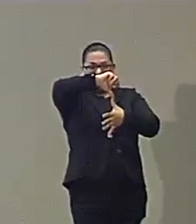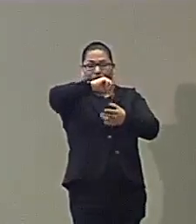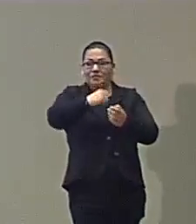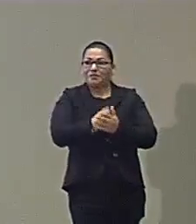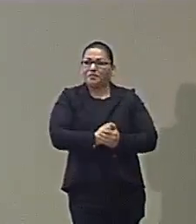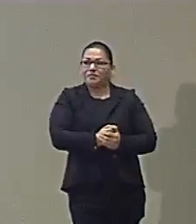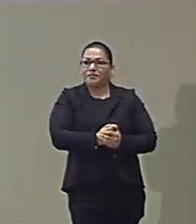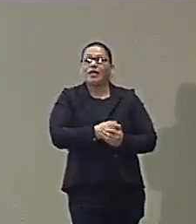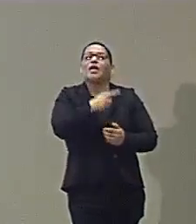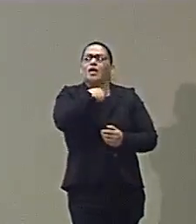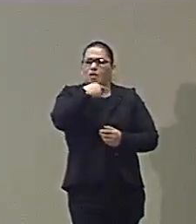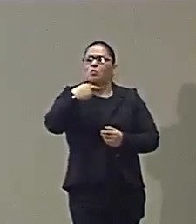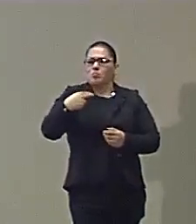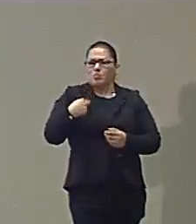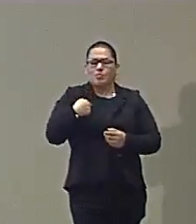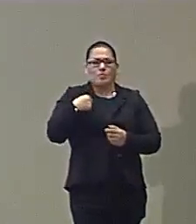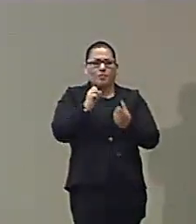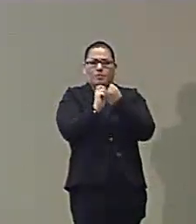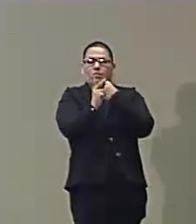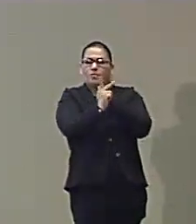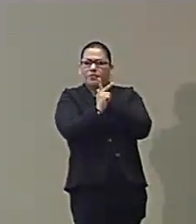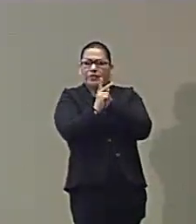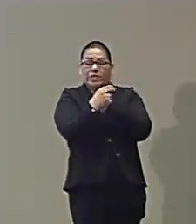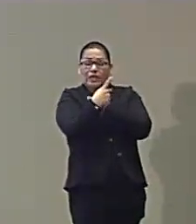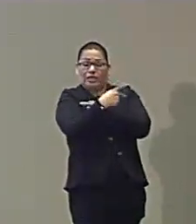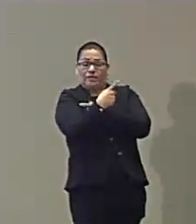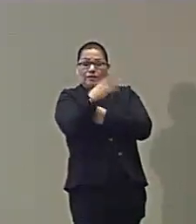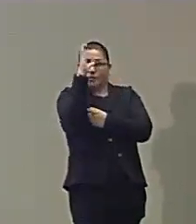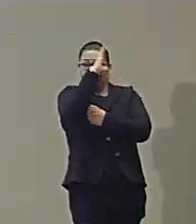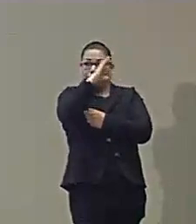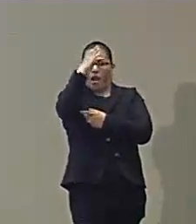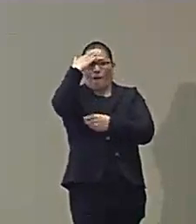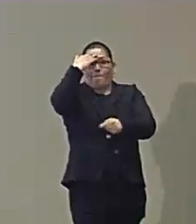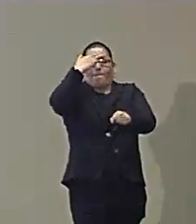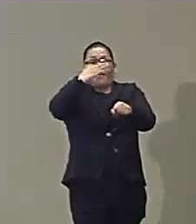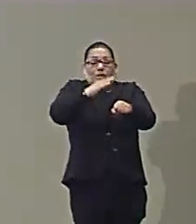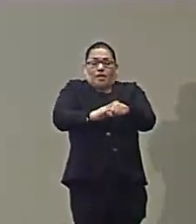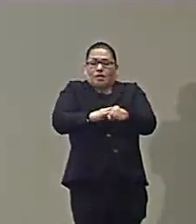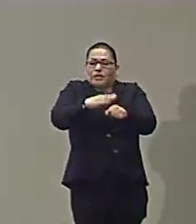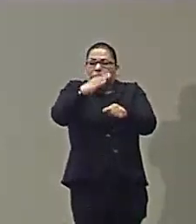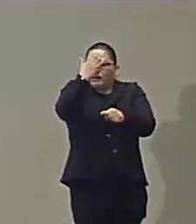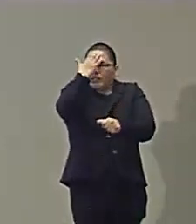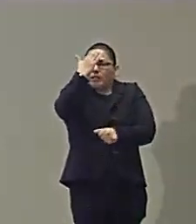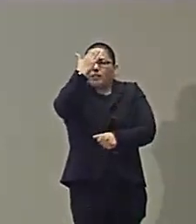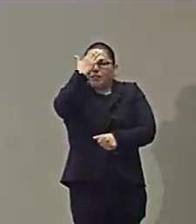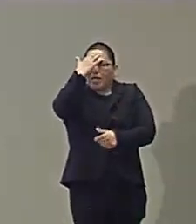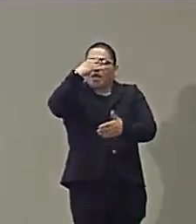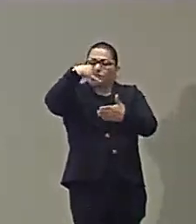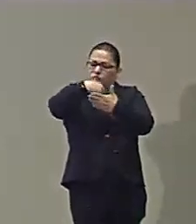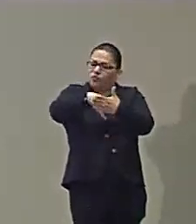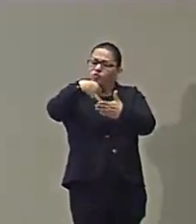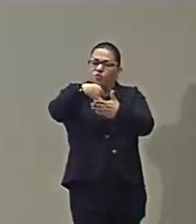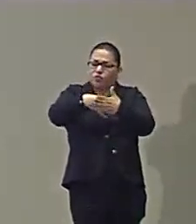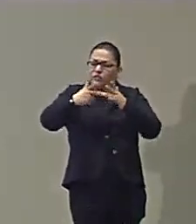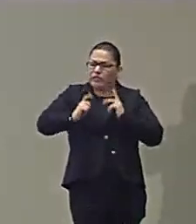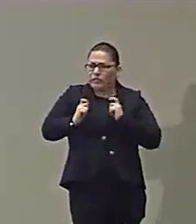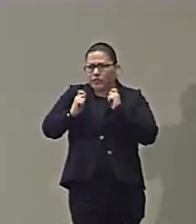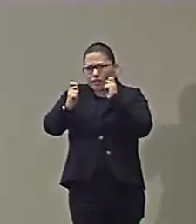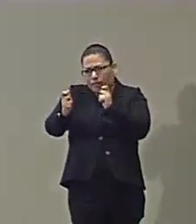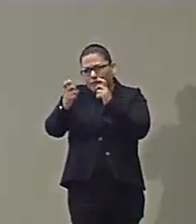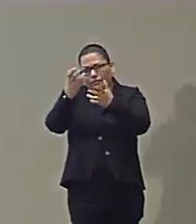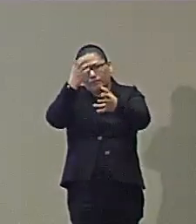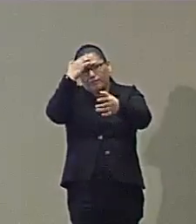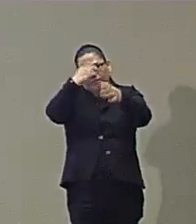nuestro país y su cultura son memoria y conocimiento vivos nos dan la posibilidad de